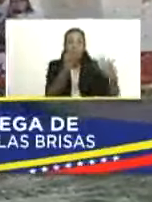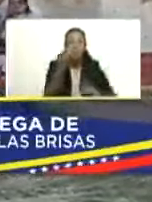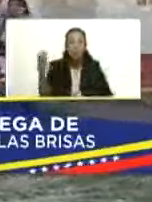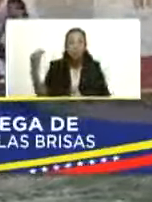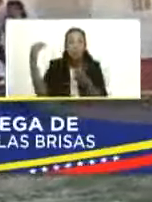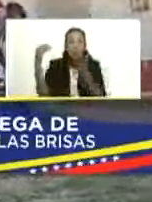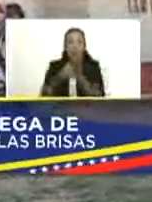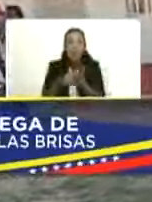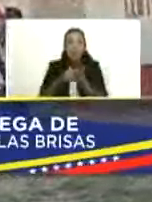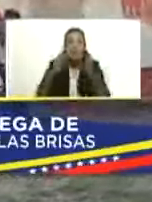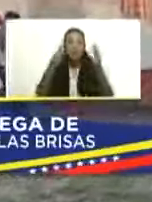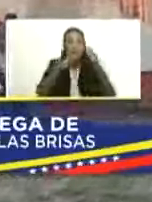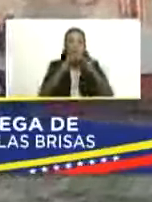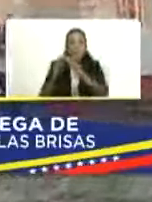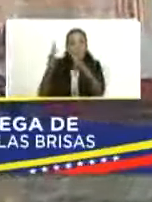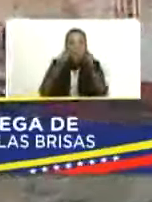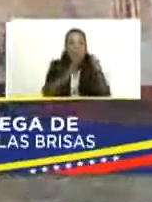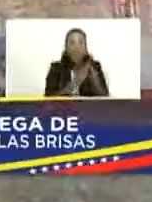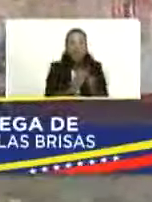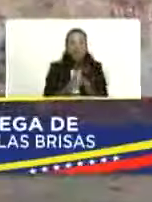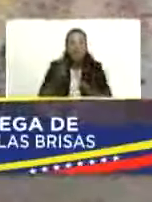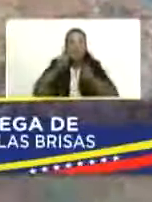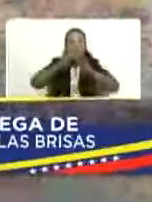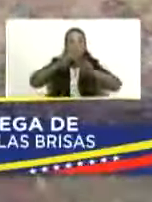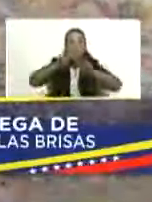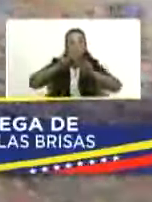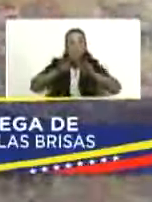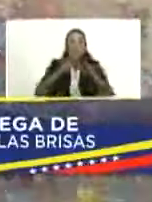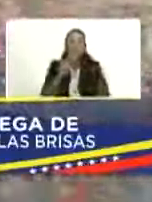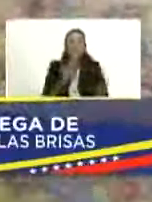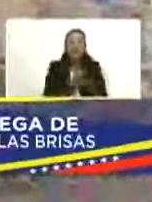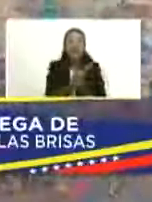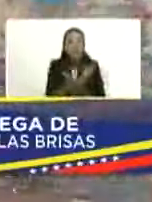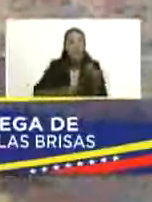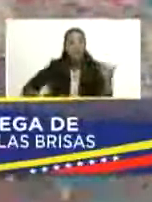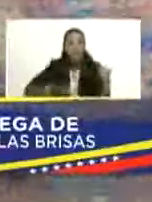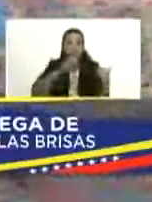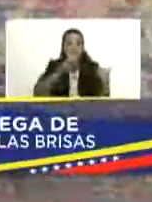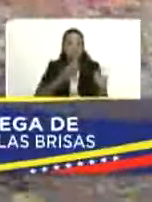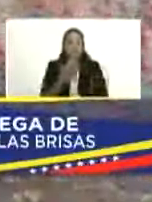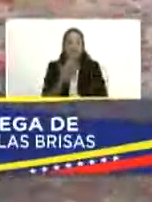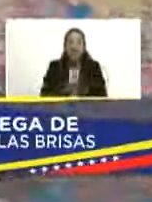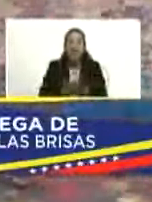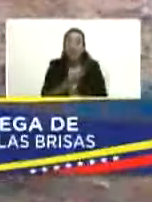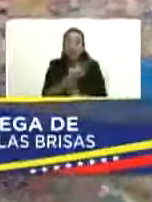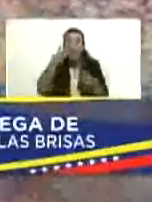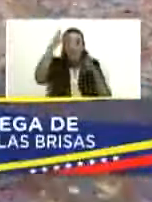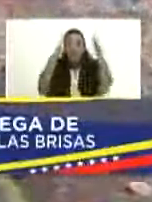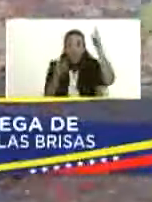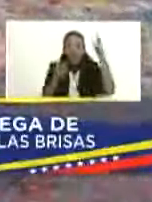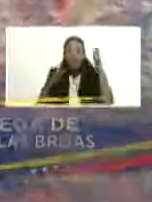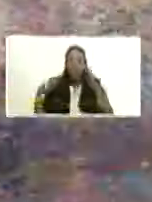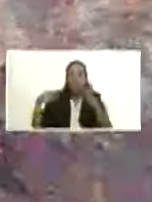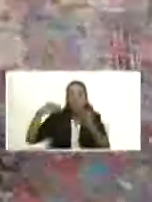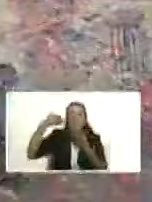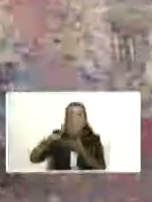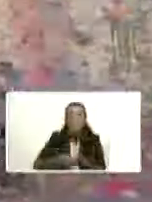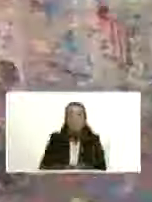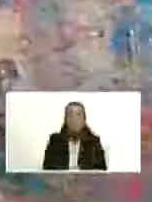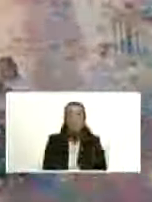4.800.000 viviendas. Gracias, presidente Maduro. Gracias, comandante Chávez, por esta maravilla. Y